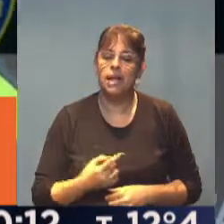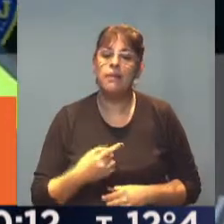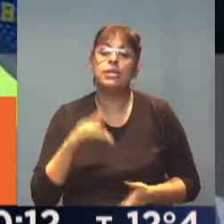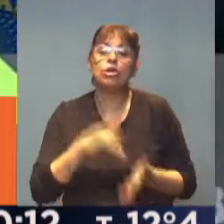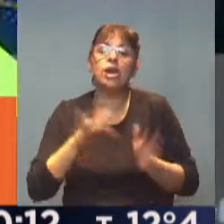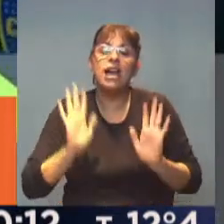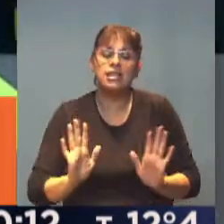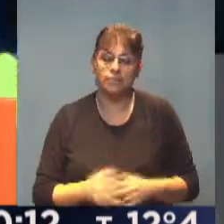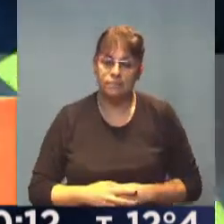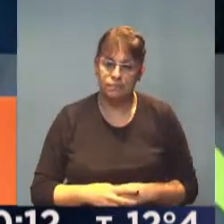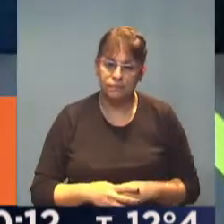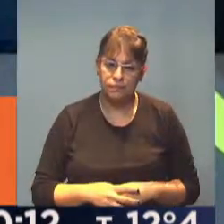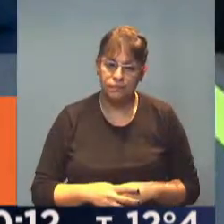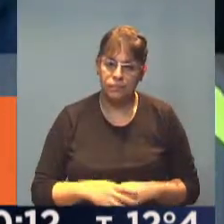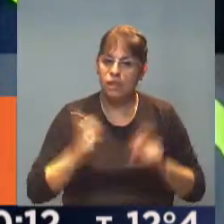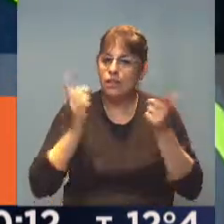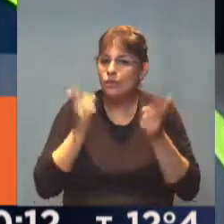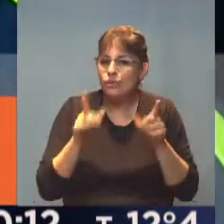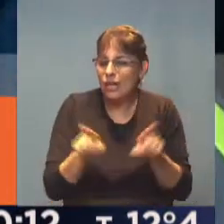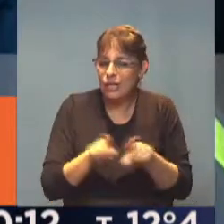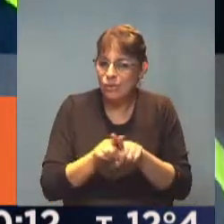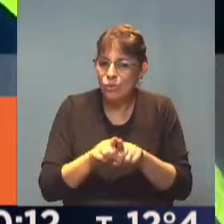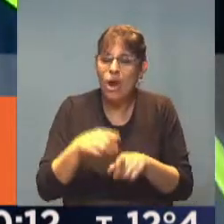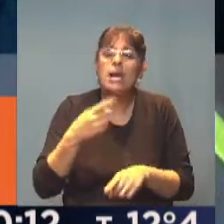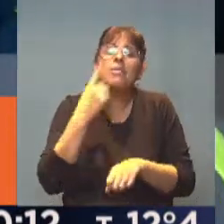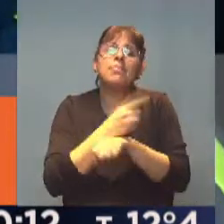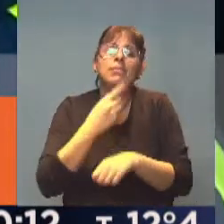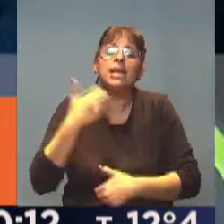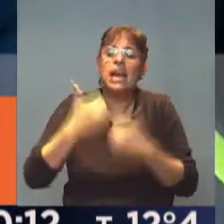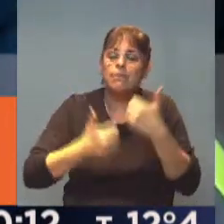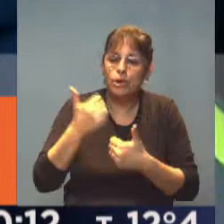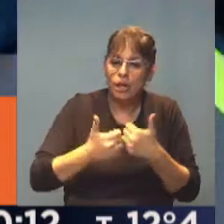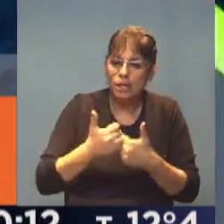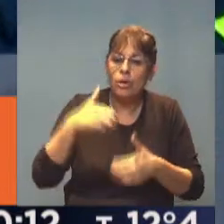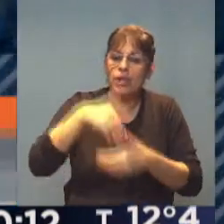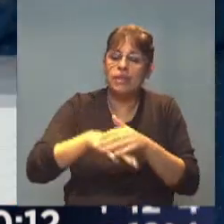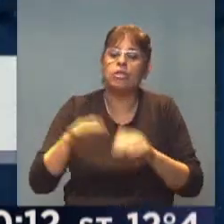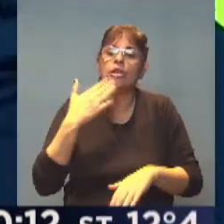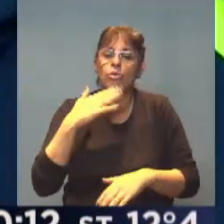vivir esto. Pero bueno, se disfruta de la misma manera. Es el primer campeonato con Boca y lo estoy disfrutando a morir.